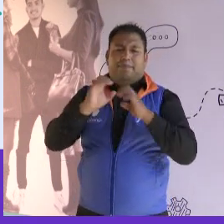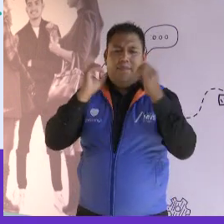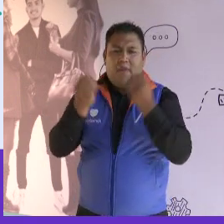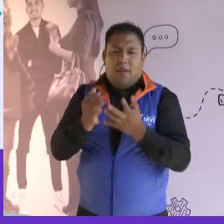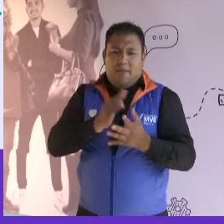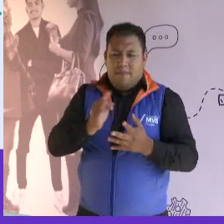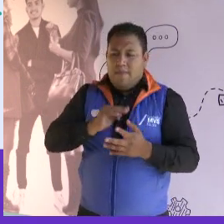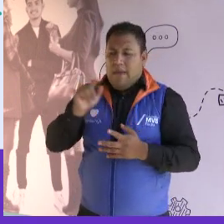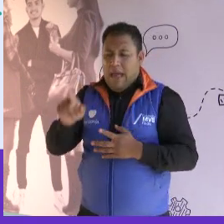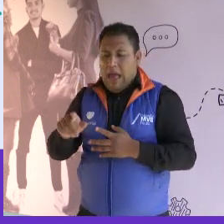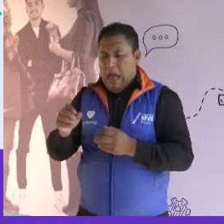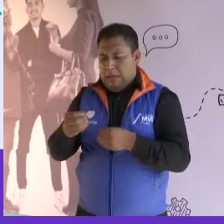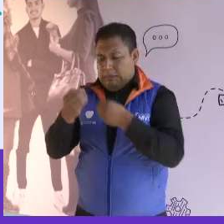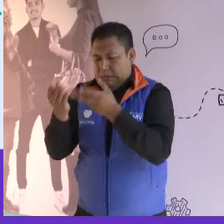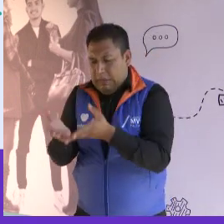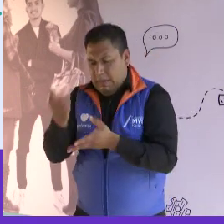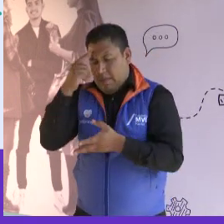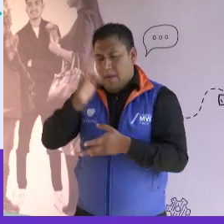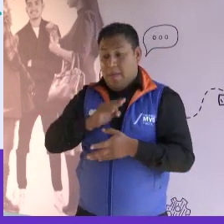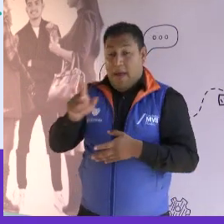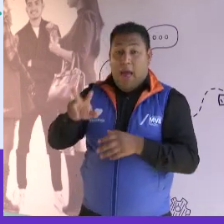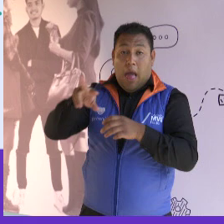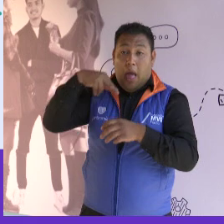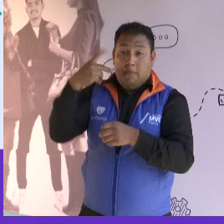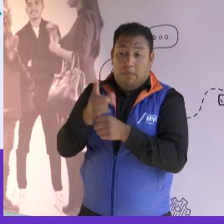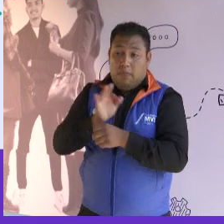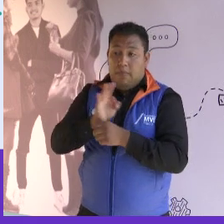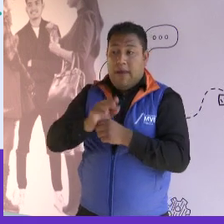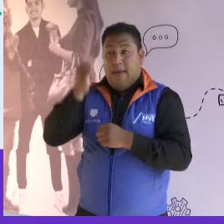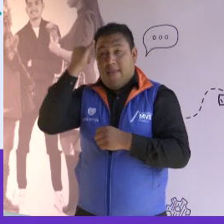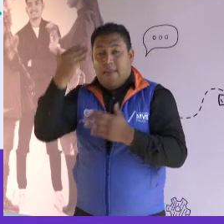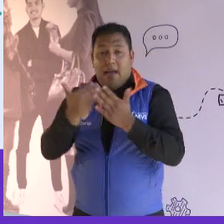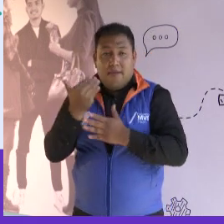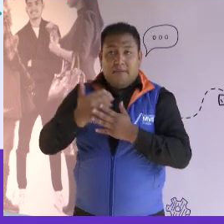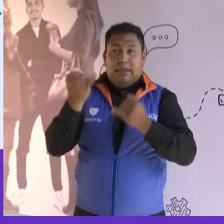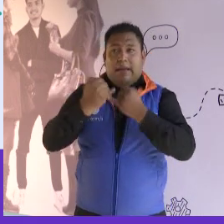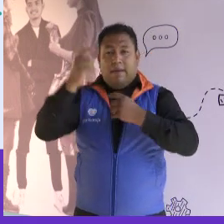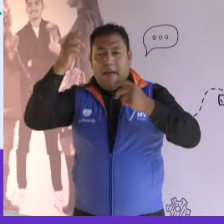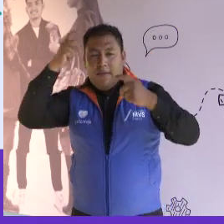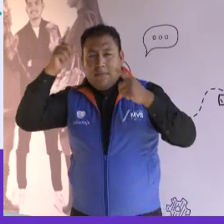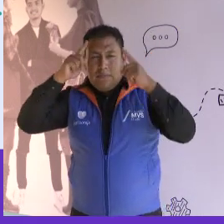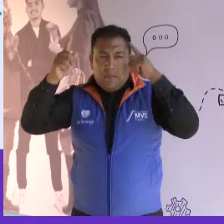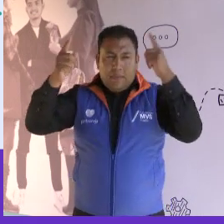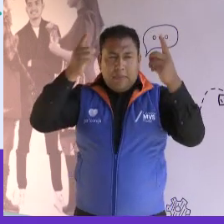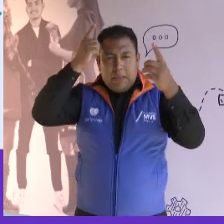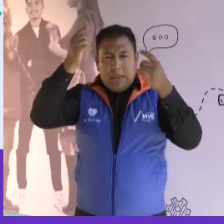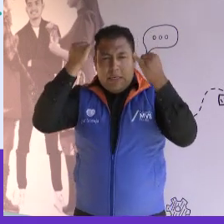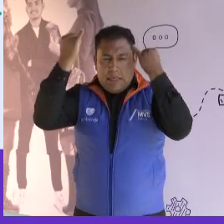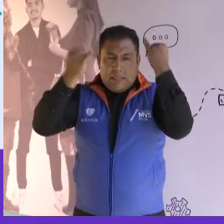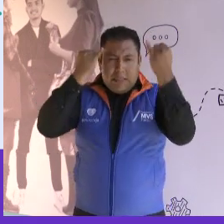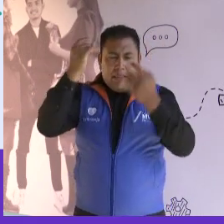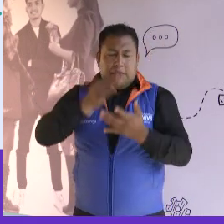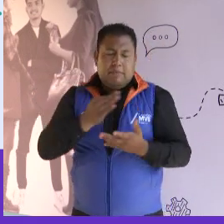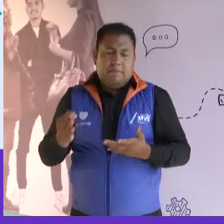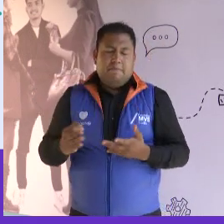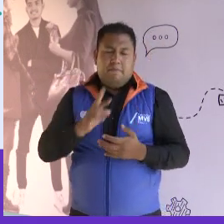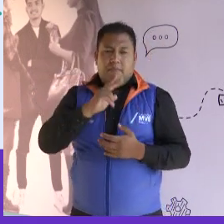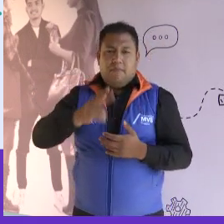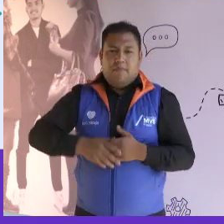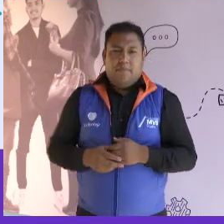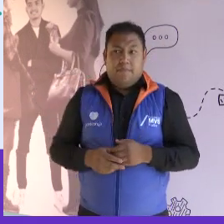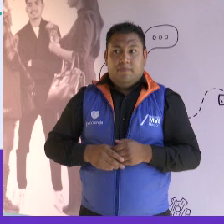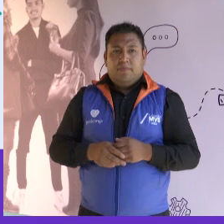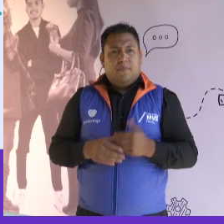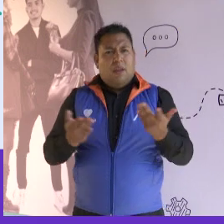aportación de ideas, de recursos, de creatividad y de muchas otras cosas. Y en esto de los retos de la interlocución con los gobiernos municipales,